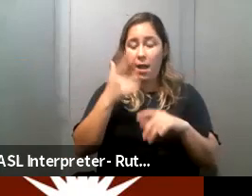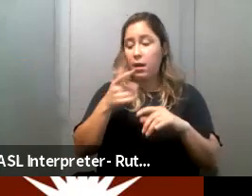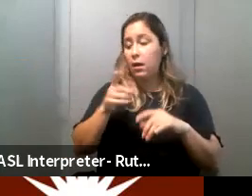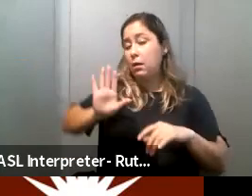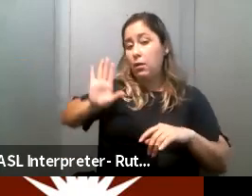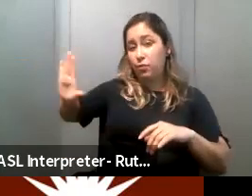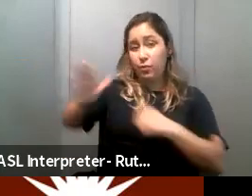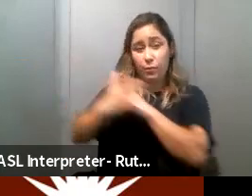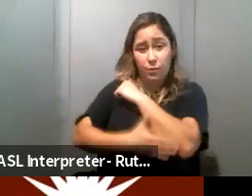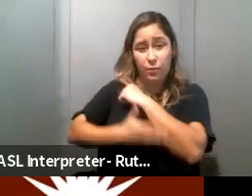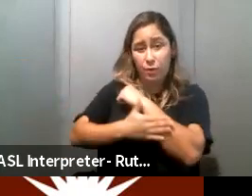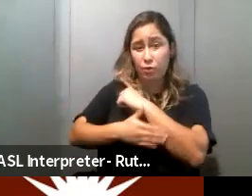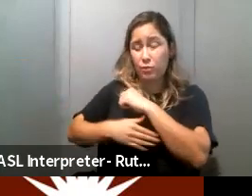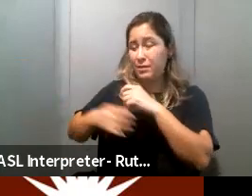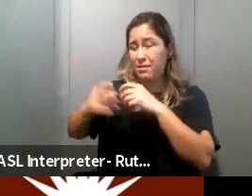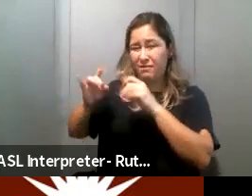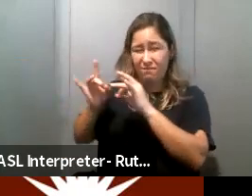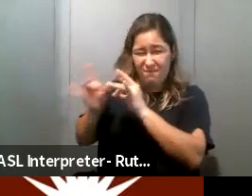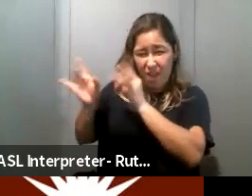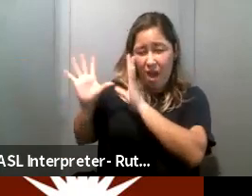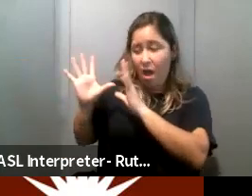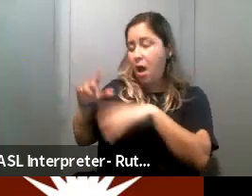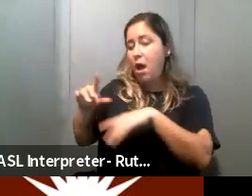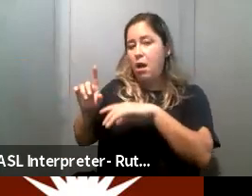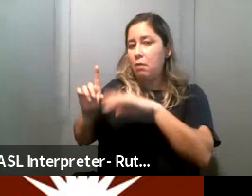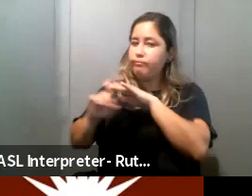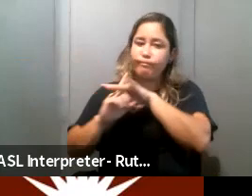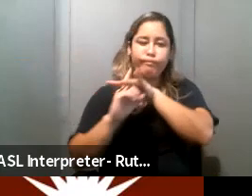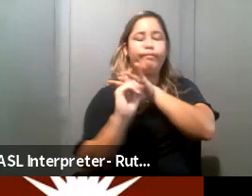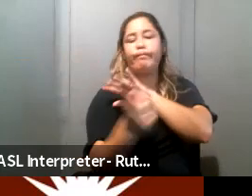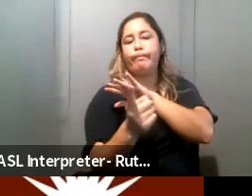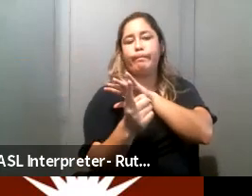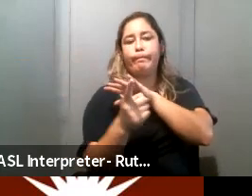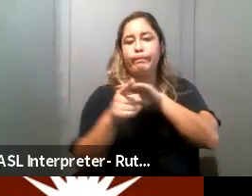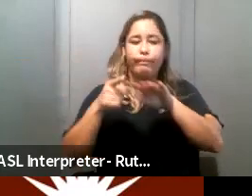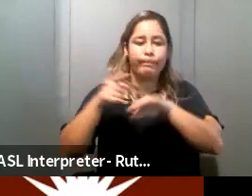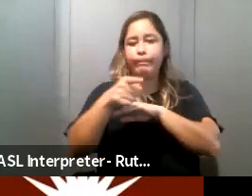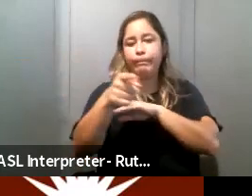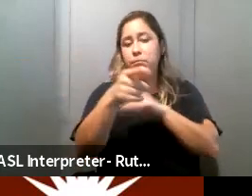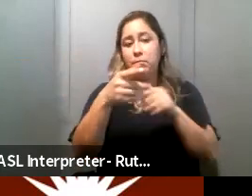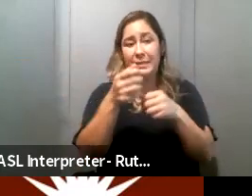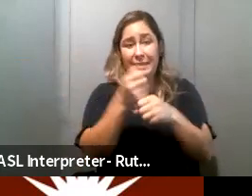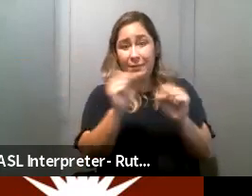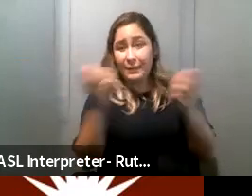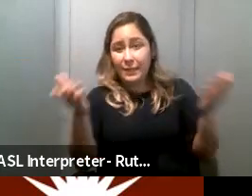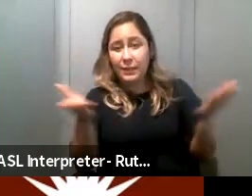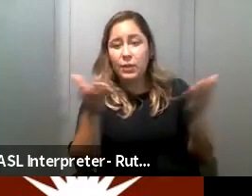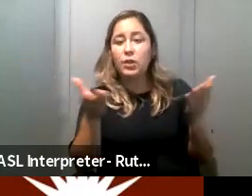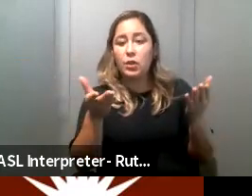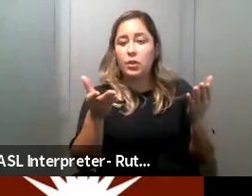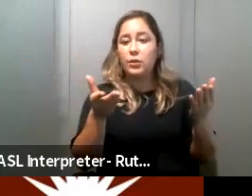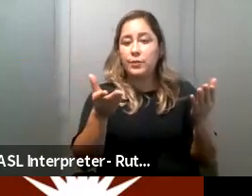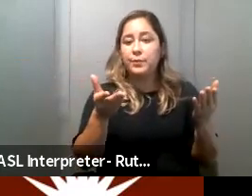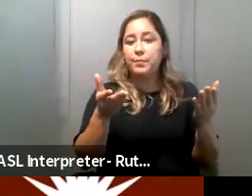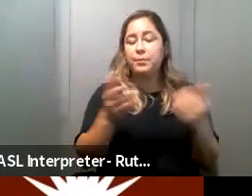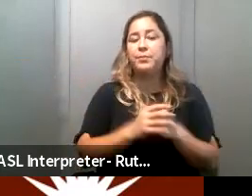administración no solo viola los derechos de los inmigrantes, pero también los convenios y los acuerdos internacionales que protegen